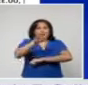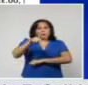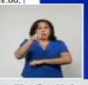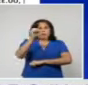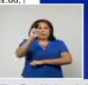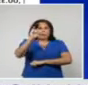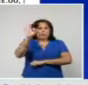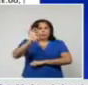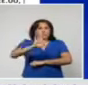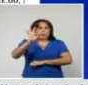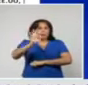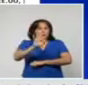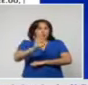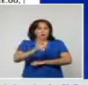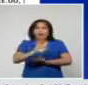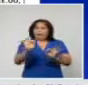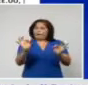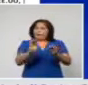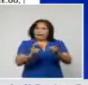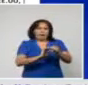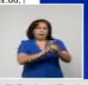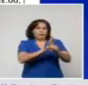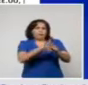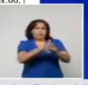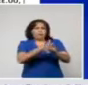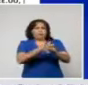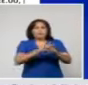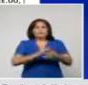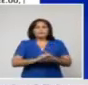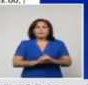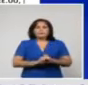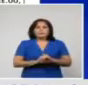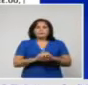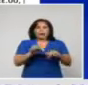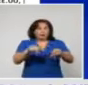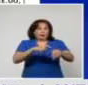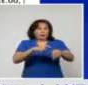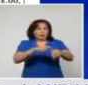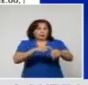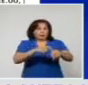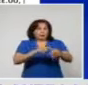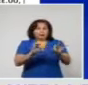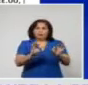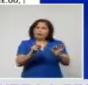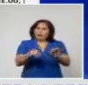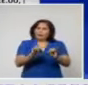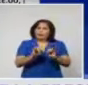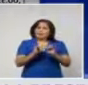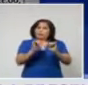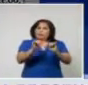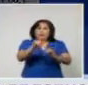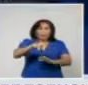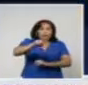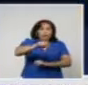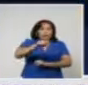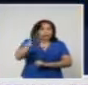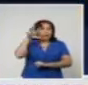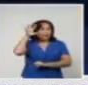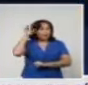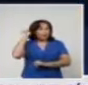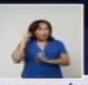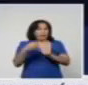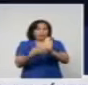4,6%, que no reportan casos de COVID hasta el momento. Esta es la información que nosotros teníamos que brindarle